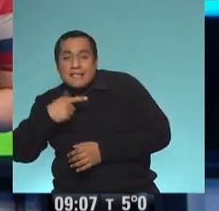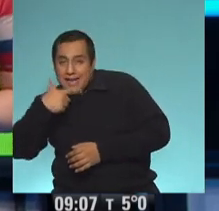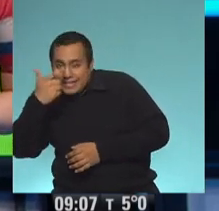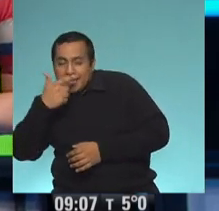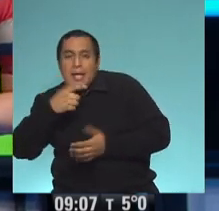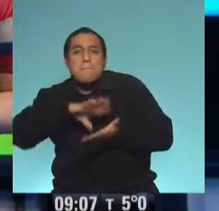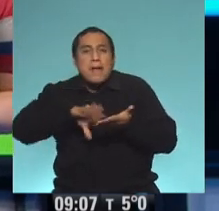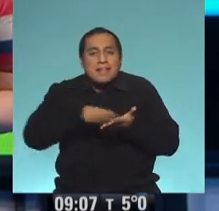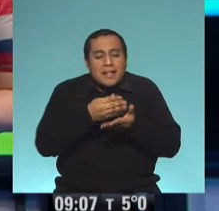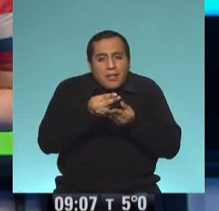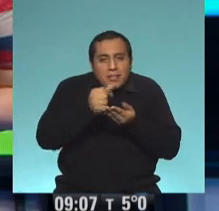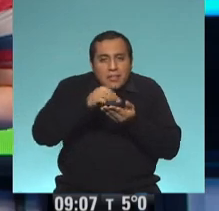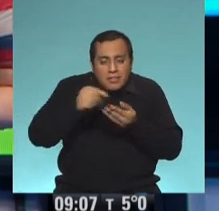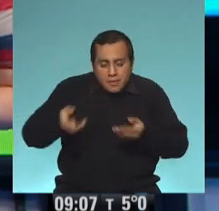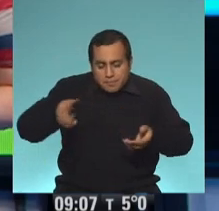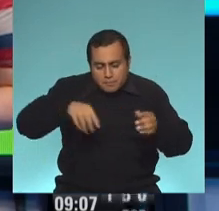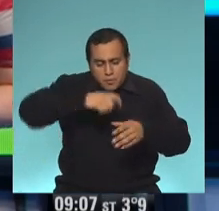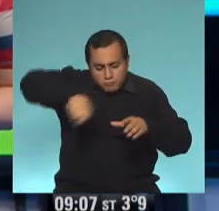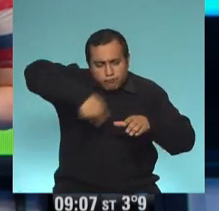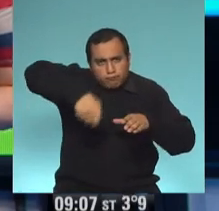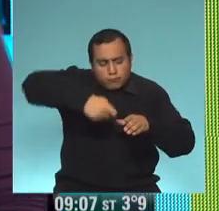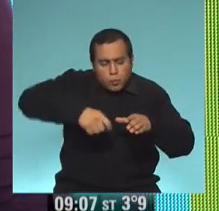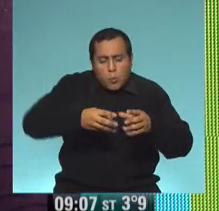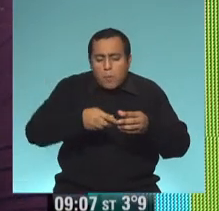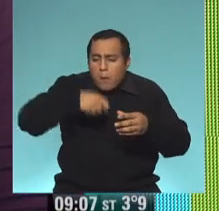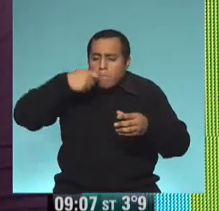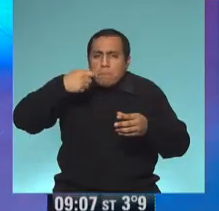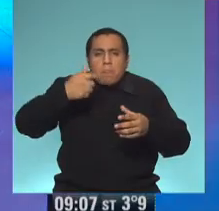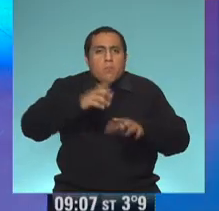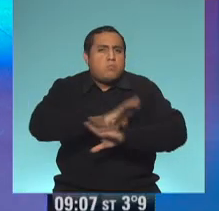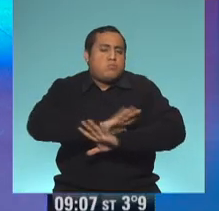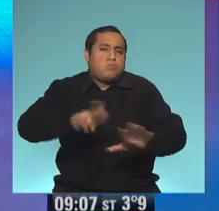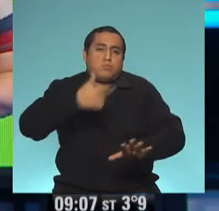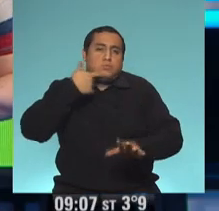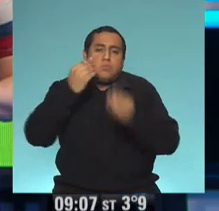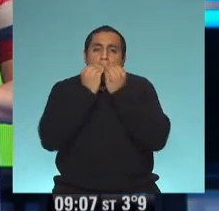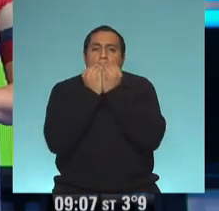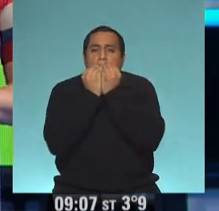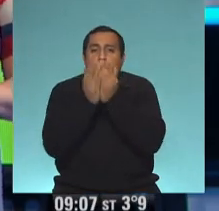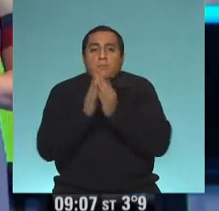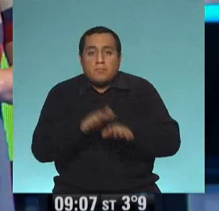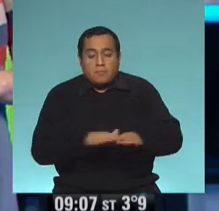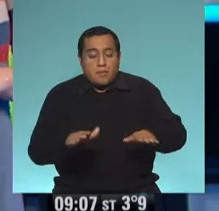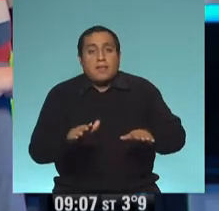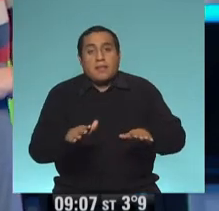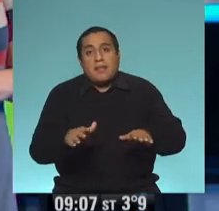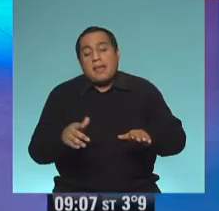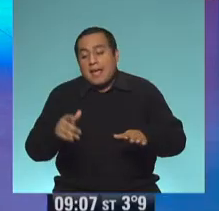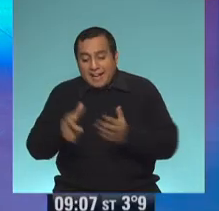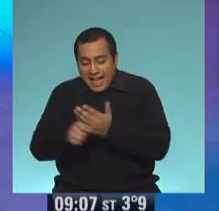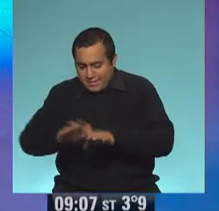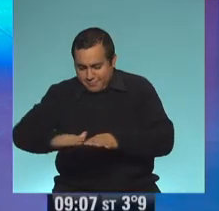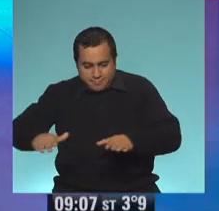Que y crece. Jugoso como una nube. Qué rico. Bien, qué rico. Y así le pusimos arriba y comimos un hermoso pastel de carne. Qué rico